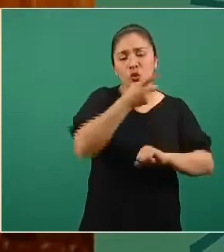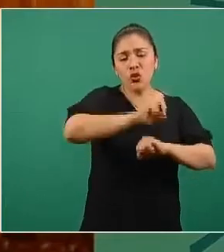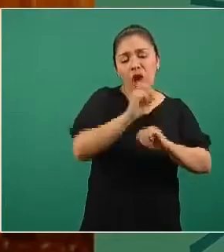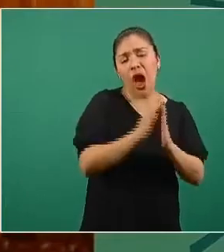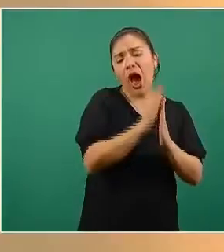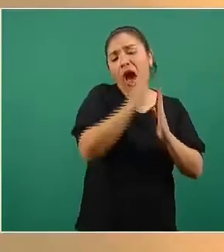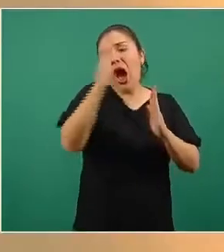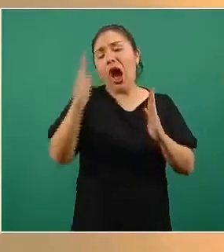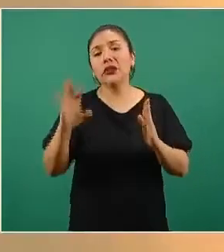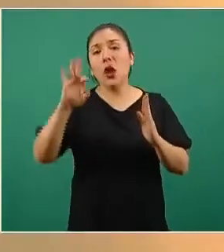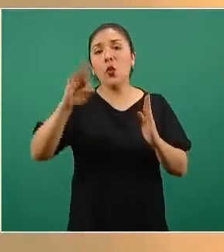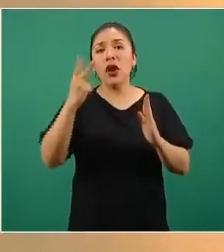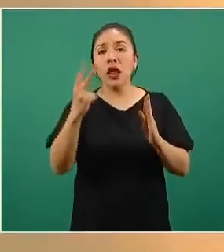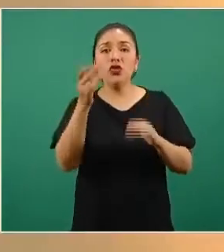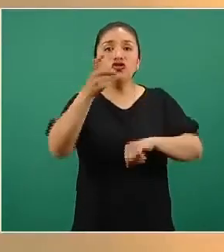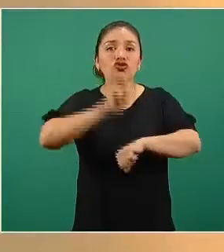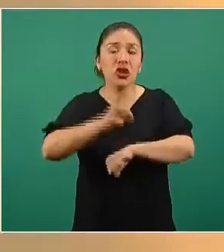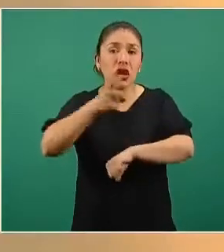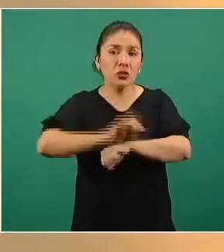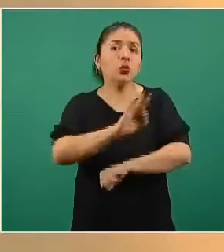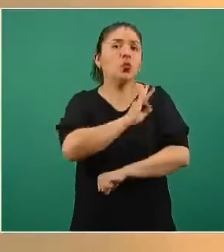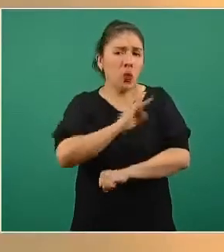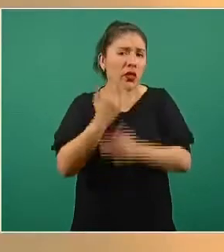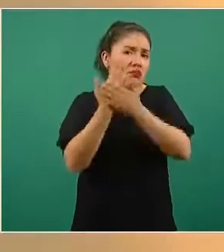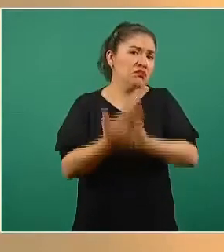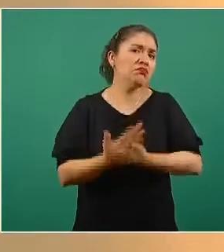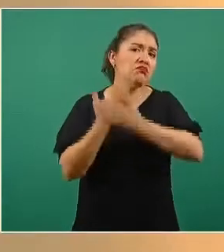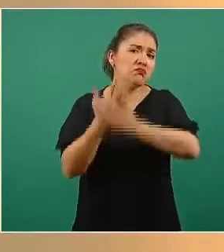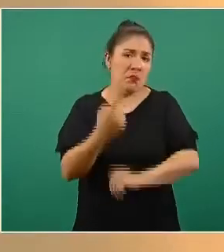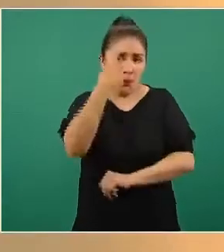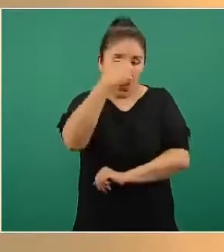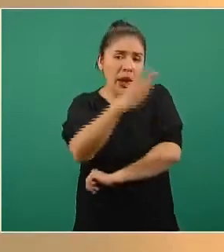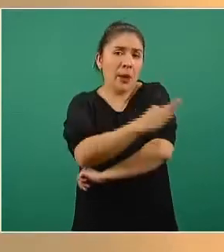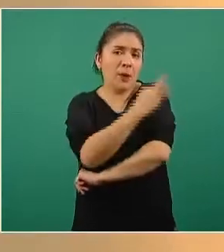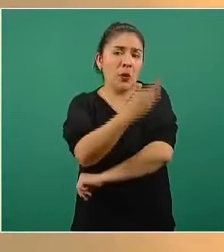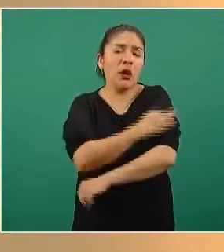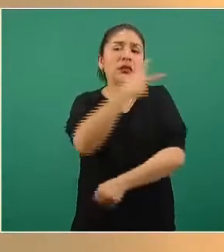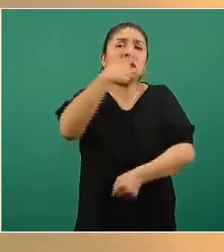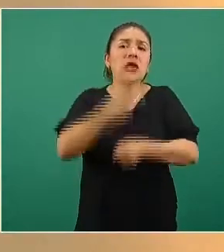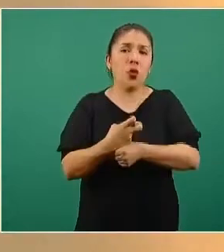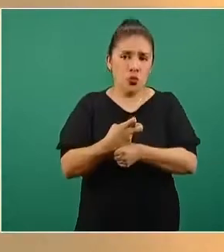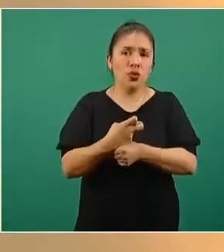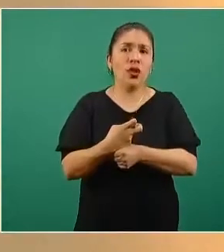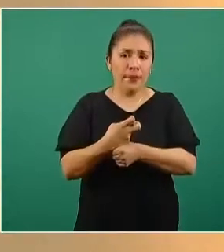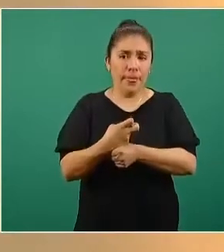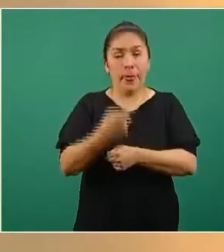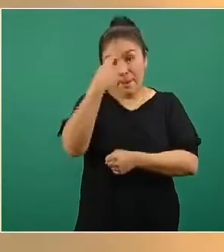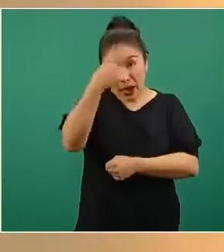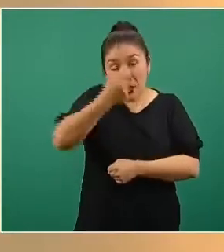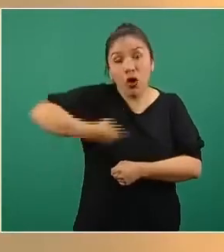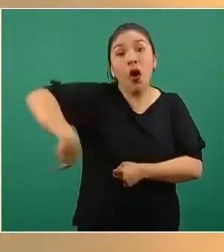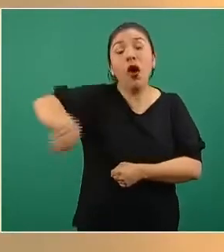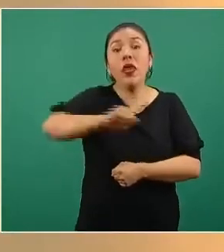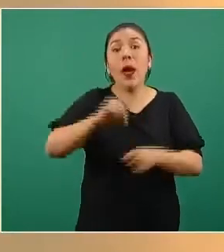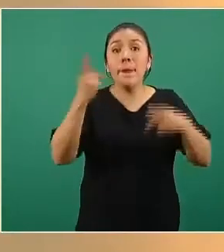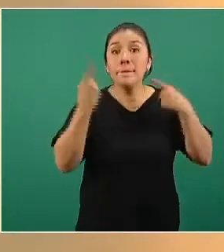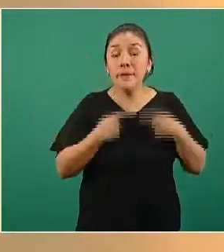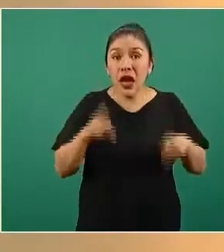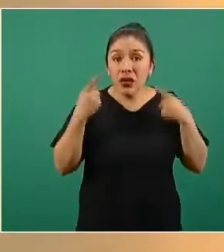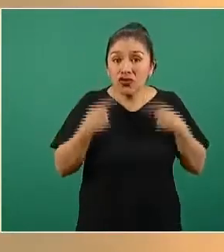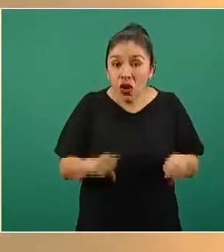42 días. Tenemos esos días para aplicar la segunda dosis para que toda